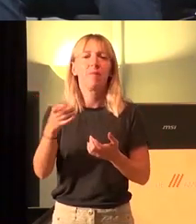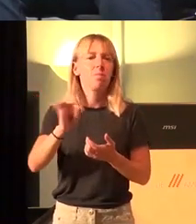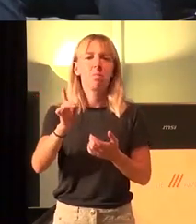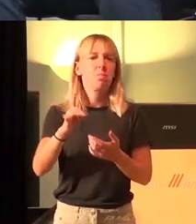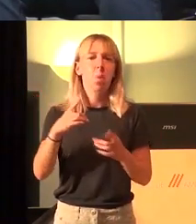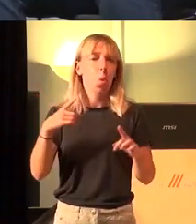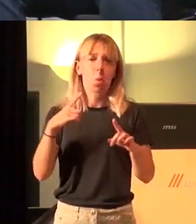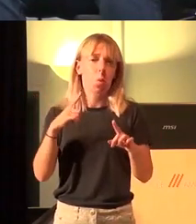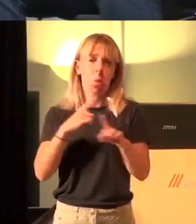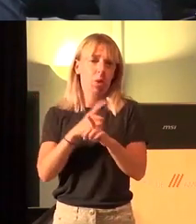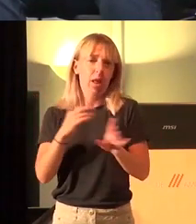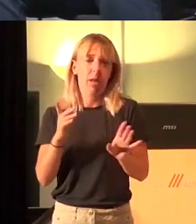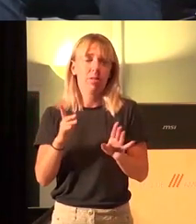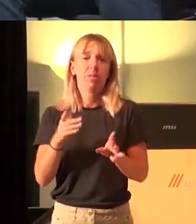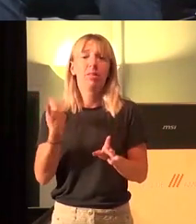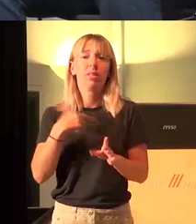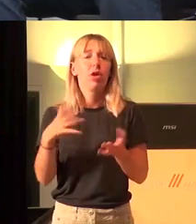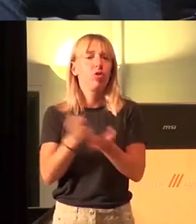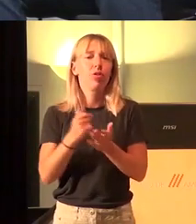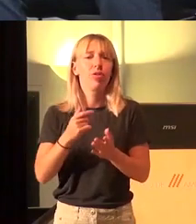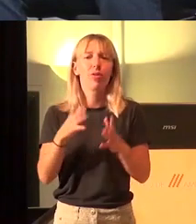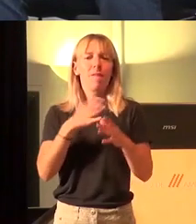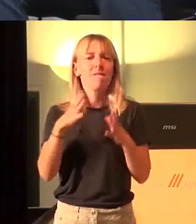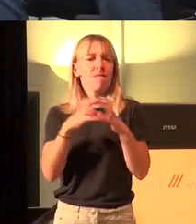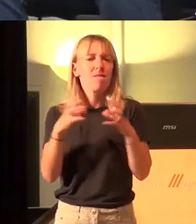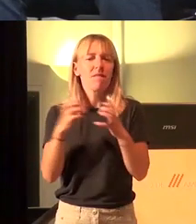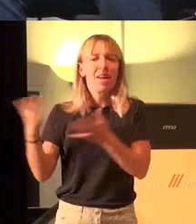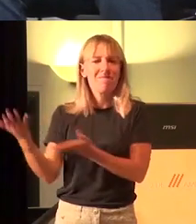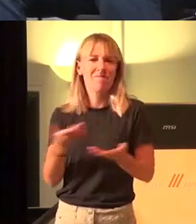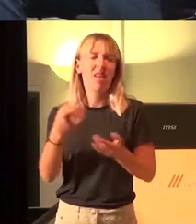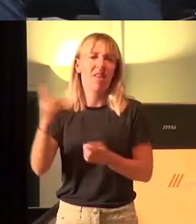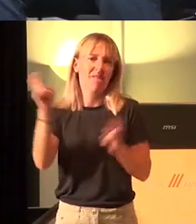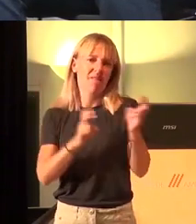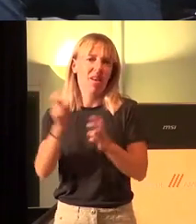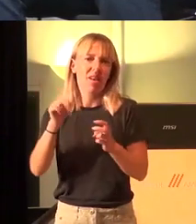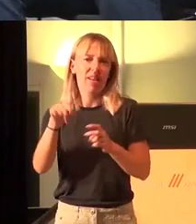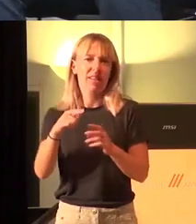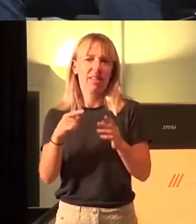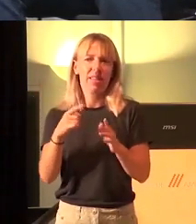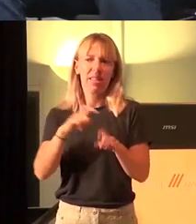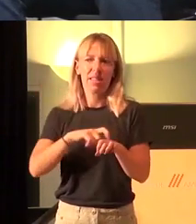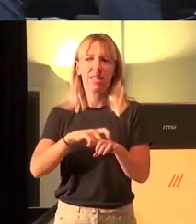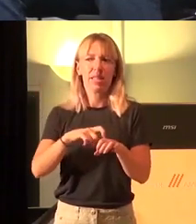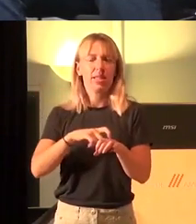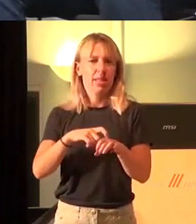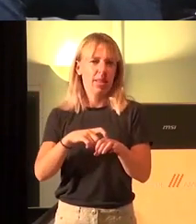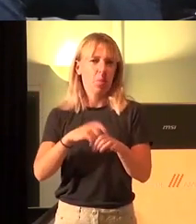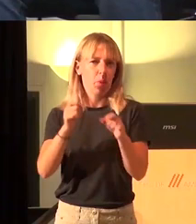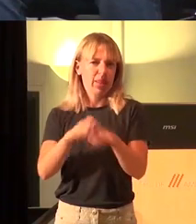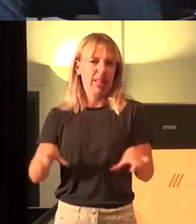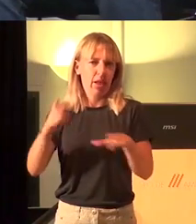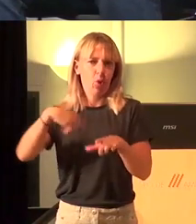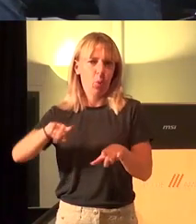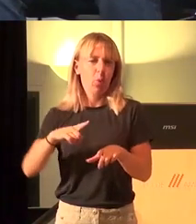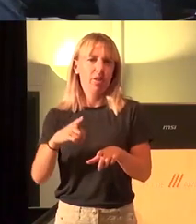estén todo lo contrario, deseando recibirlos y deseando que pasen este tipo de propuestas en nuestros escenarios, que aquí me